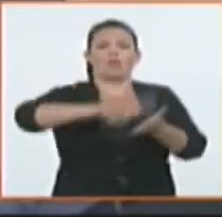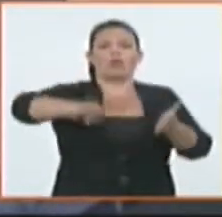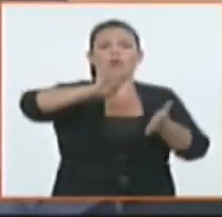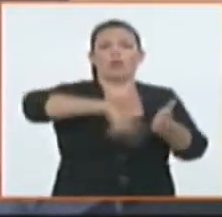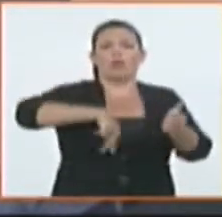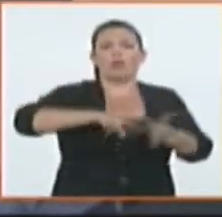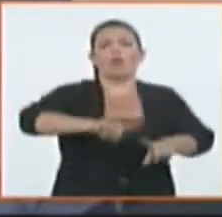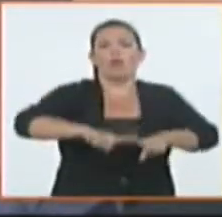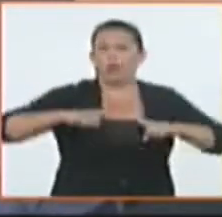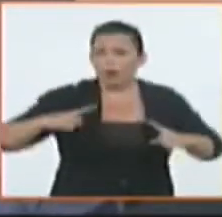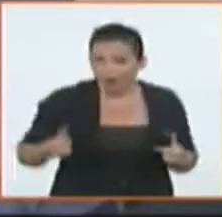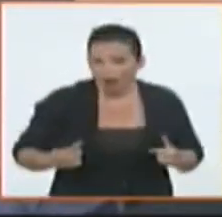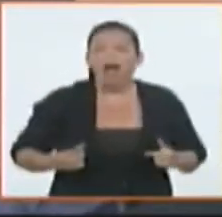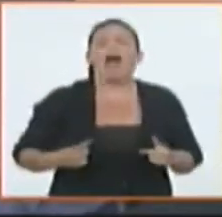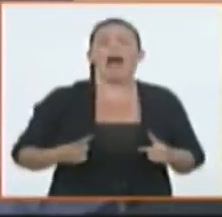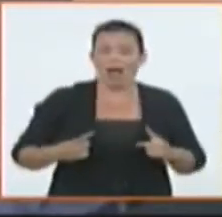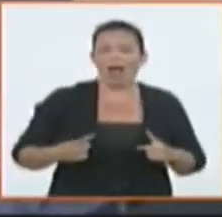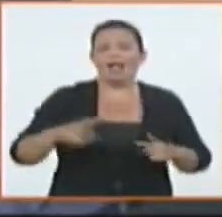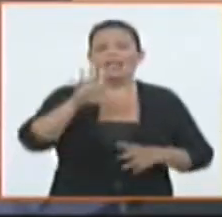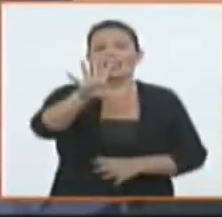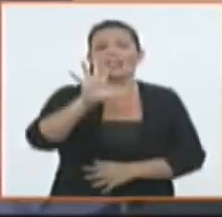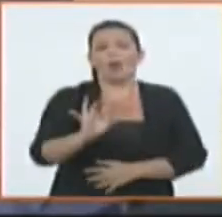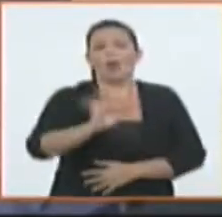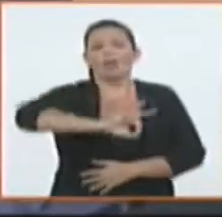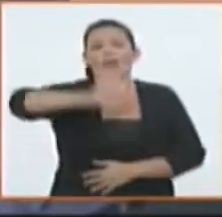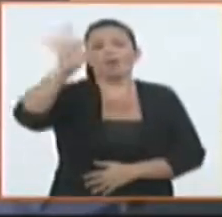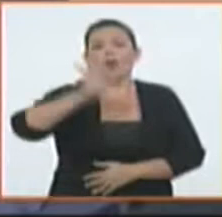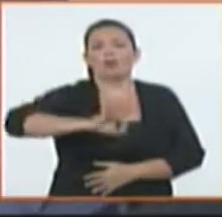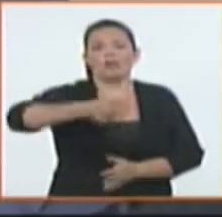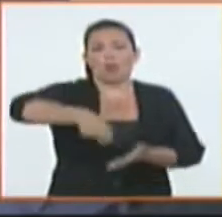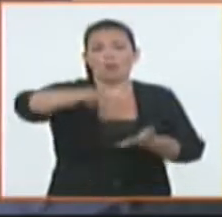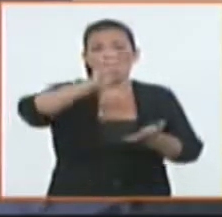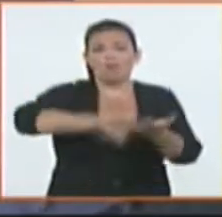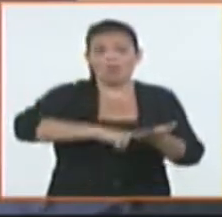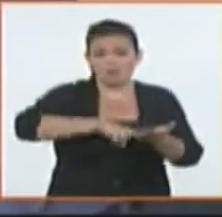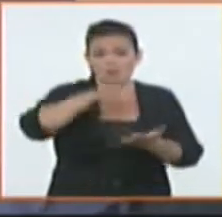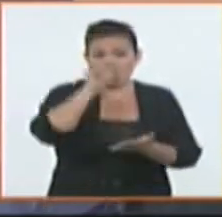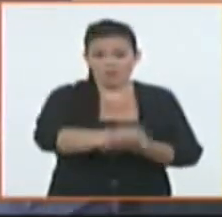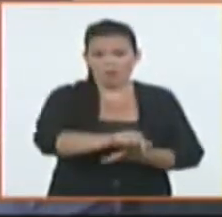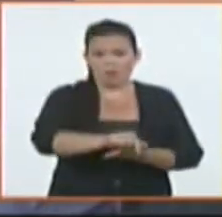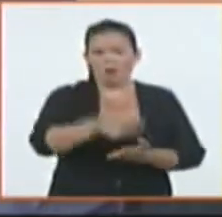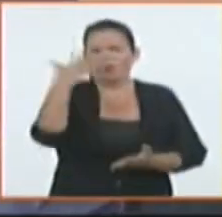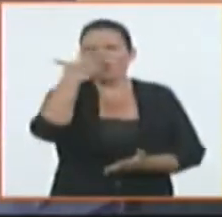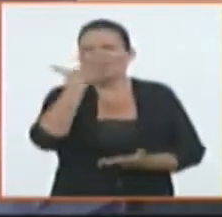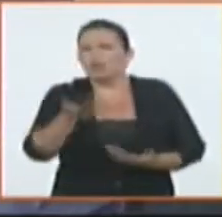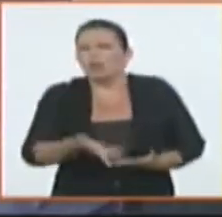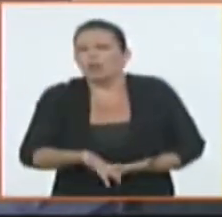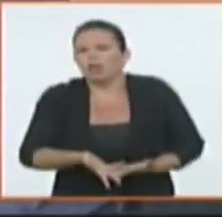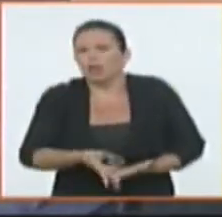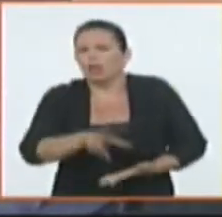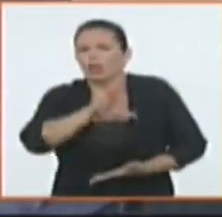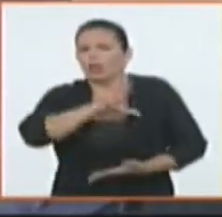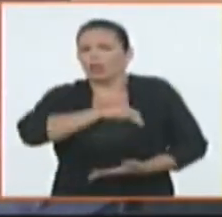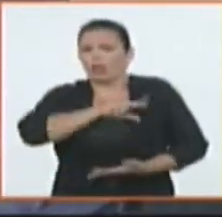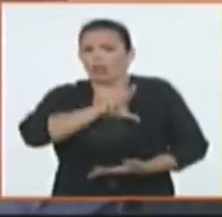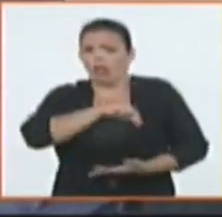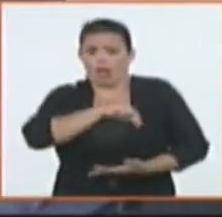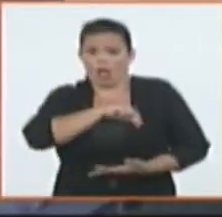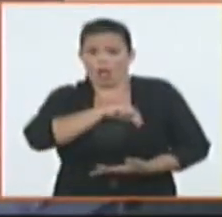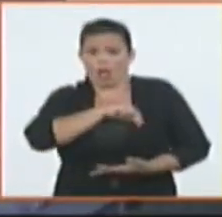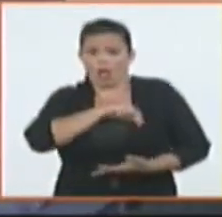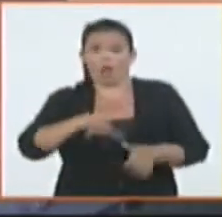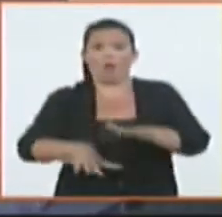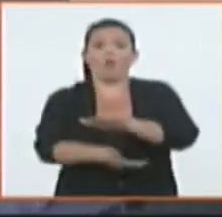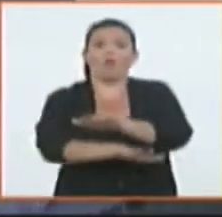50% de los miembros de ese parlamento son delegados de base que fueron elegidos por